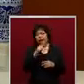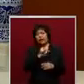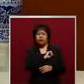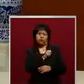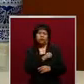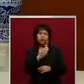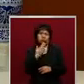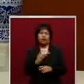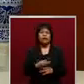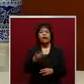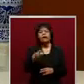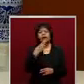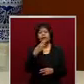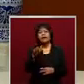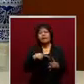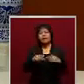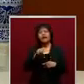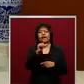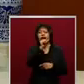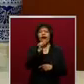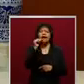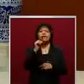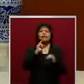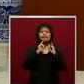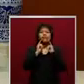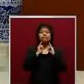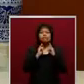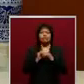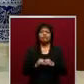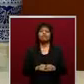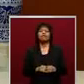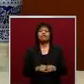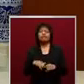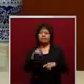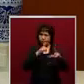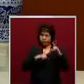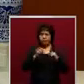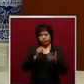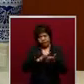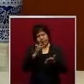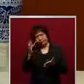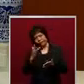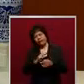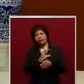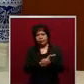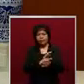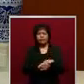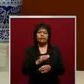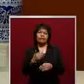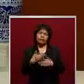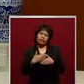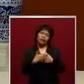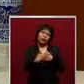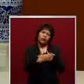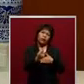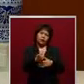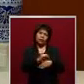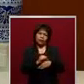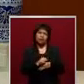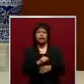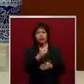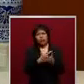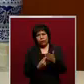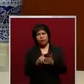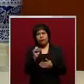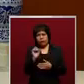salud. Damos la bienvenida a Alejandra Varela García en Lengua de Señas Mexicana. Muchas gracias, que nos va a estar acompañando en esta semana, en este programa que